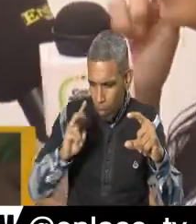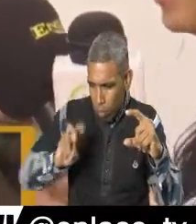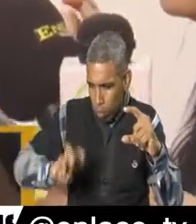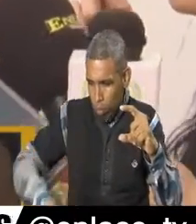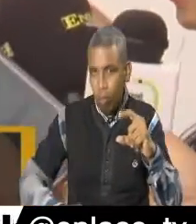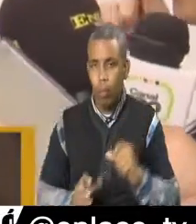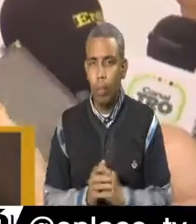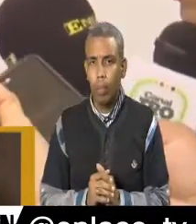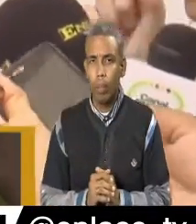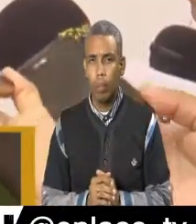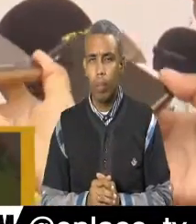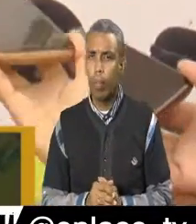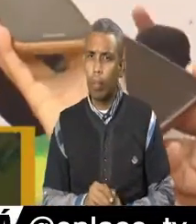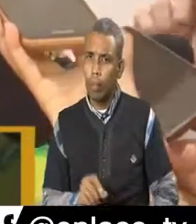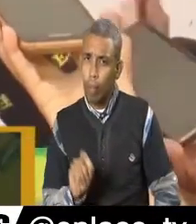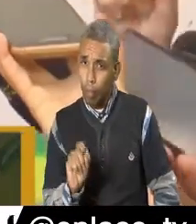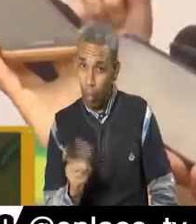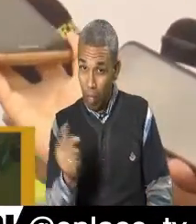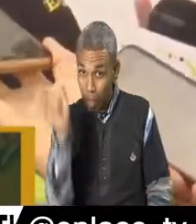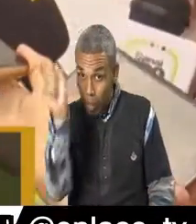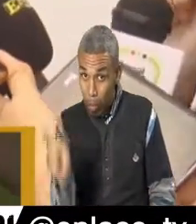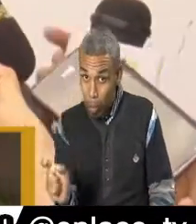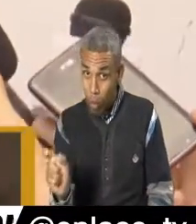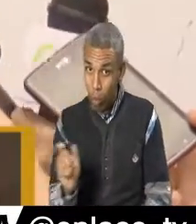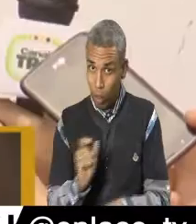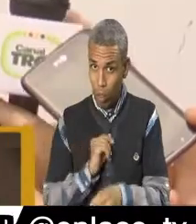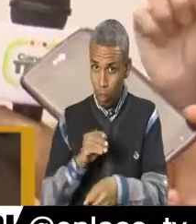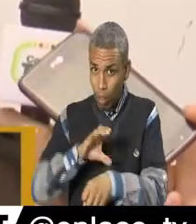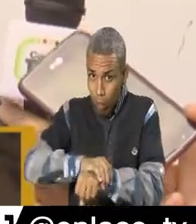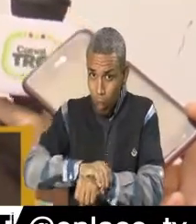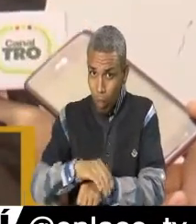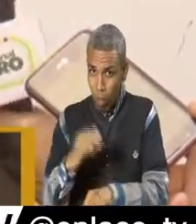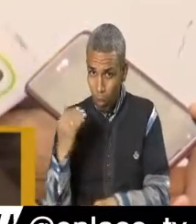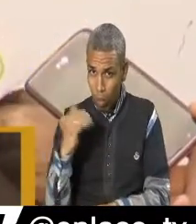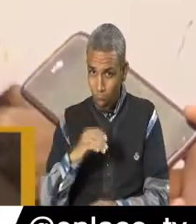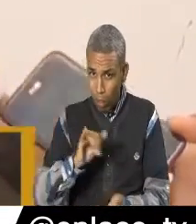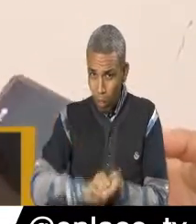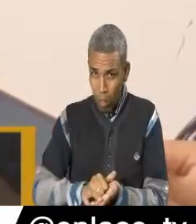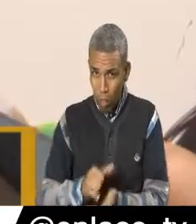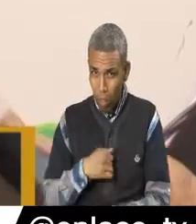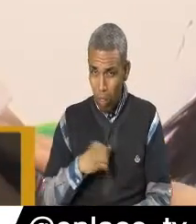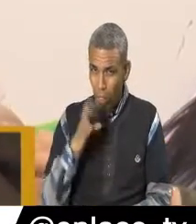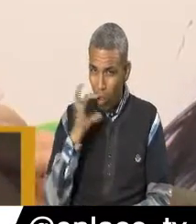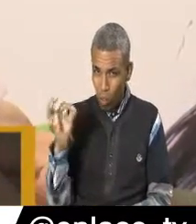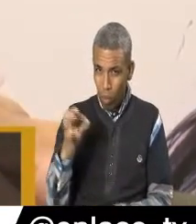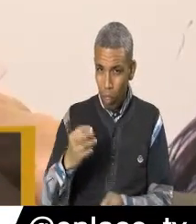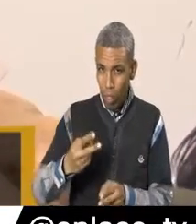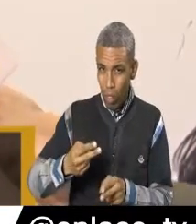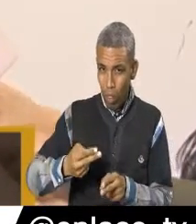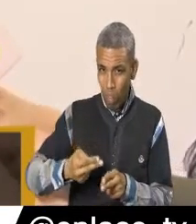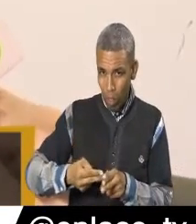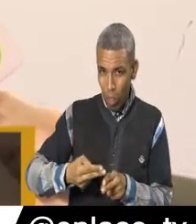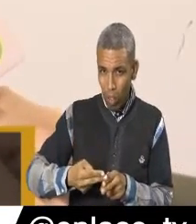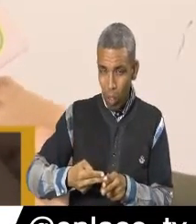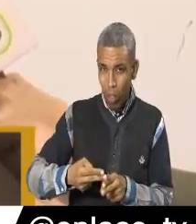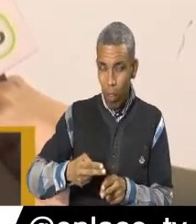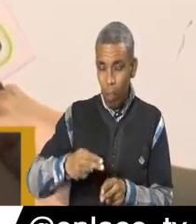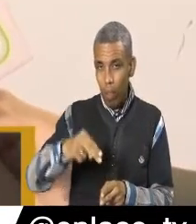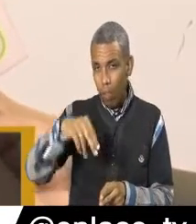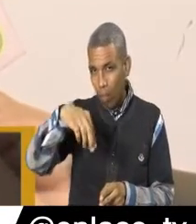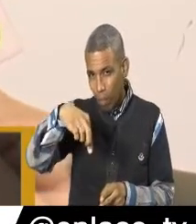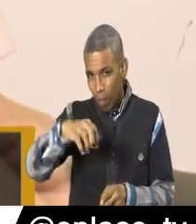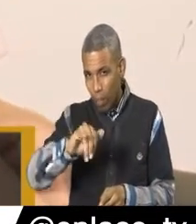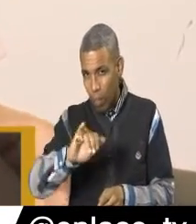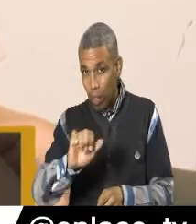¿Pero estaría ese delincuente dentro de esas capturas que ustedes hicieron ayer al mediodía en ese sector de Barranca Bermeja, Coronel? En este momento todo parece indicar que